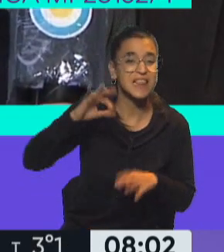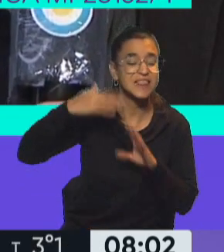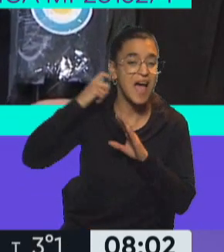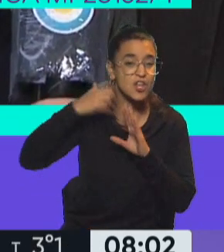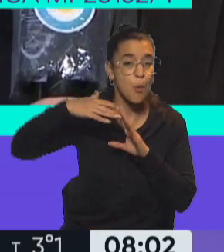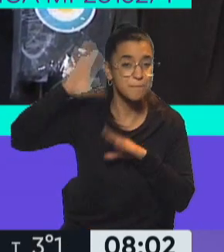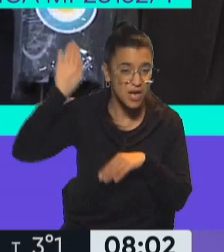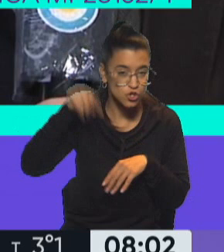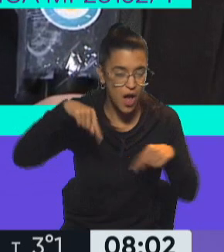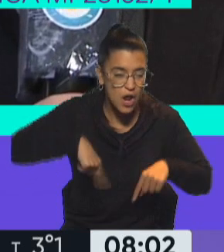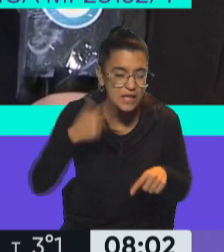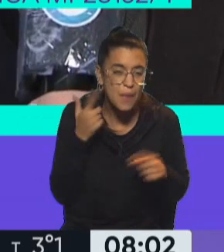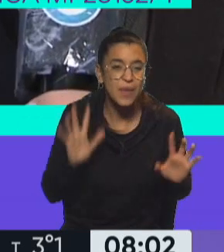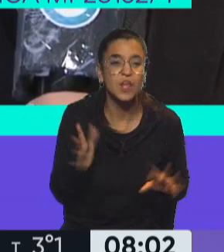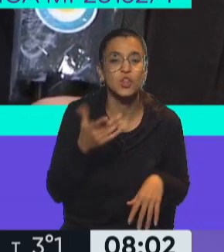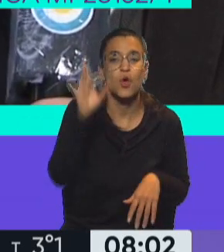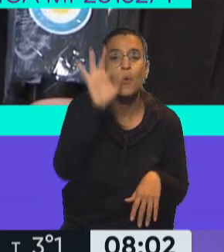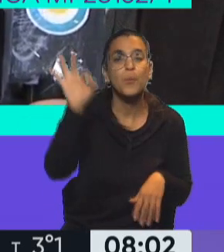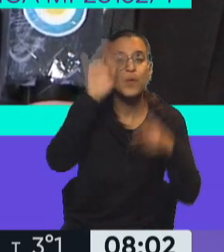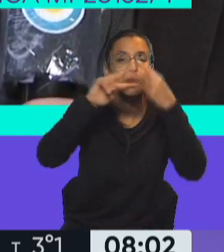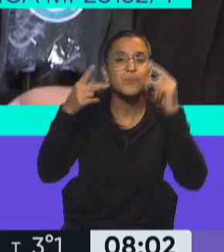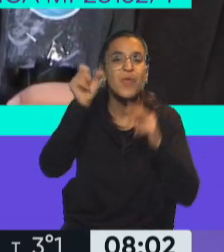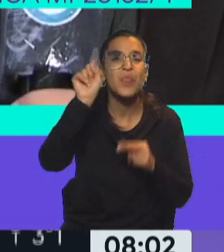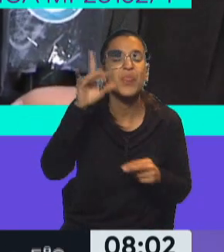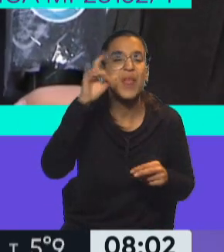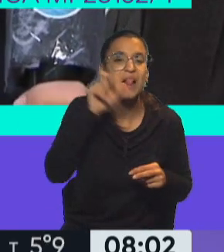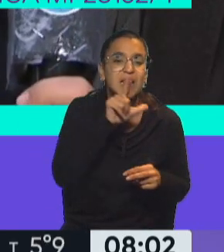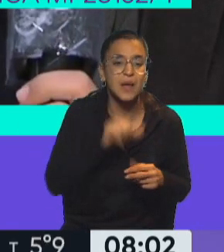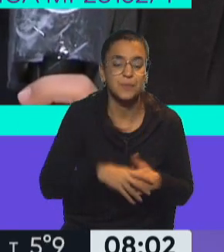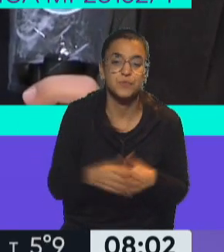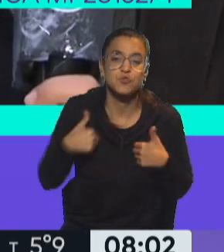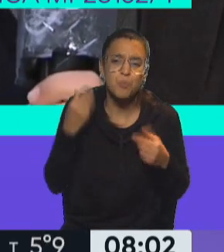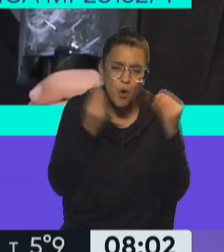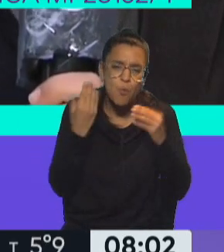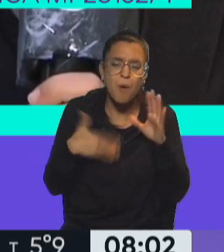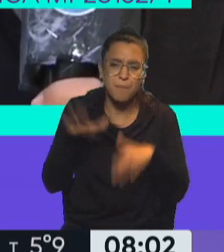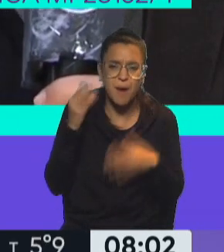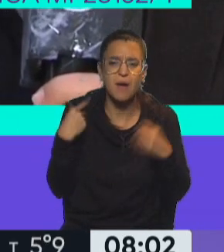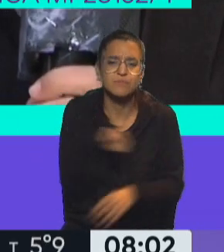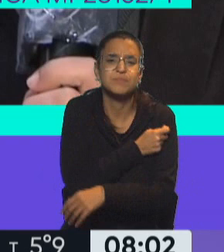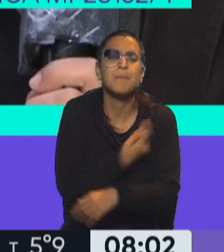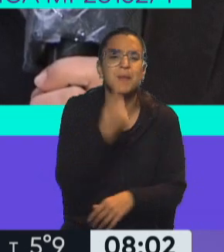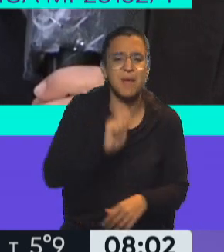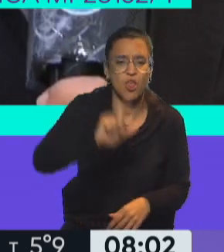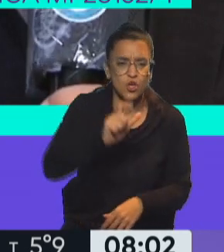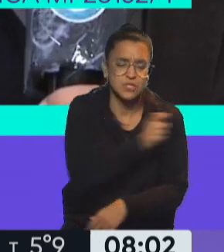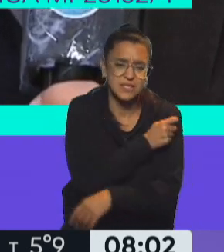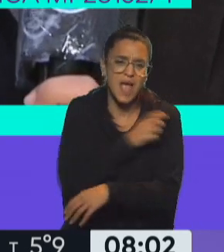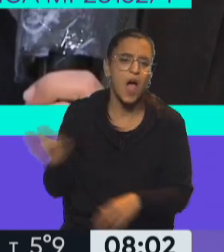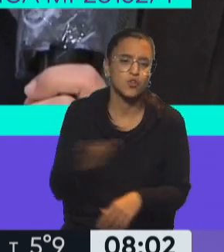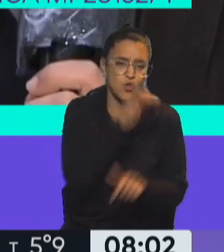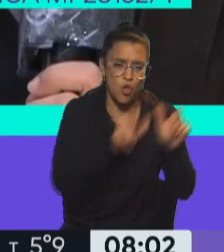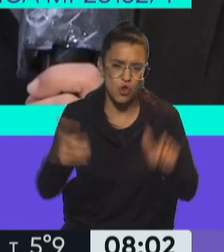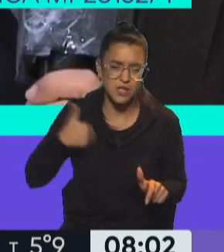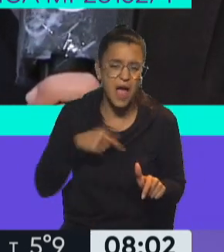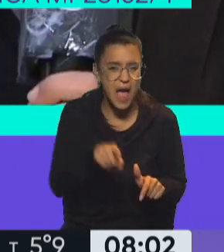analizando por estas horas a raíz de la variante Delta? Yo me preocuparía un poco más por aplicar la primera dosis a todos los argentinos. Me